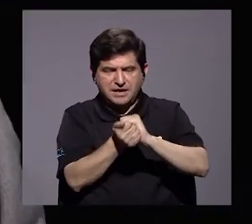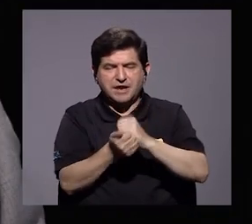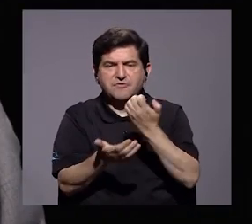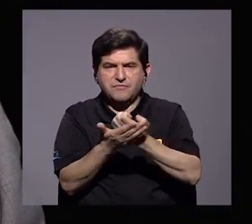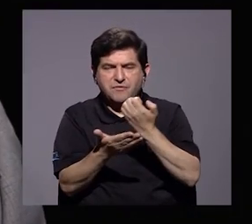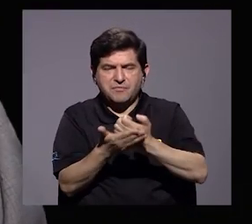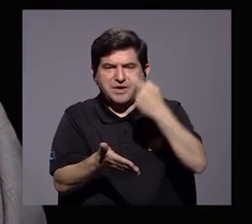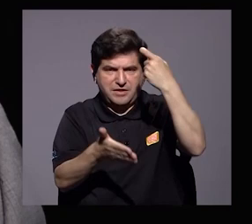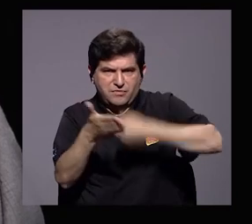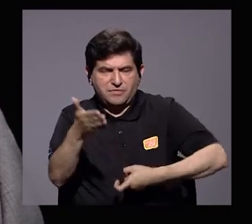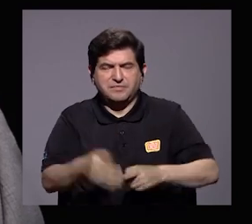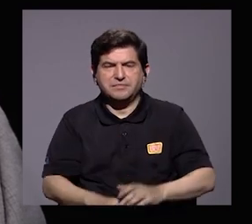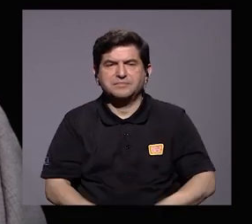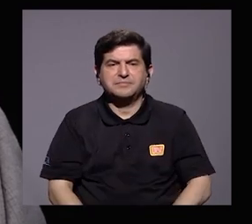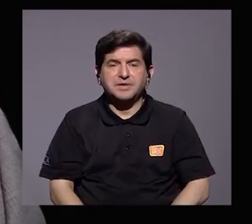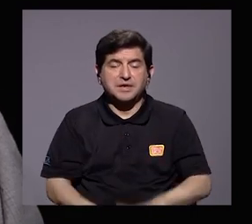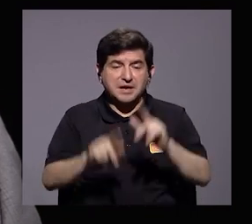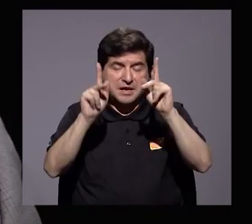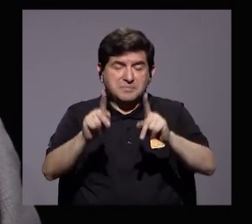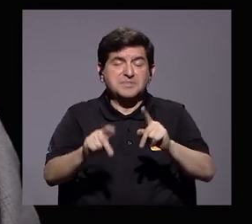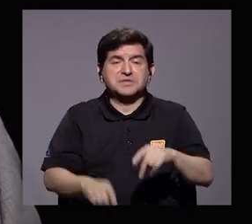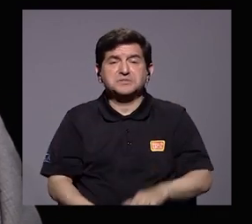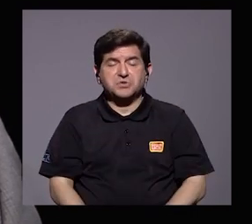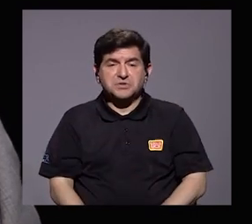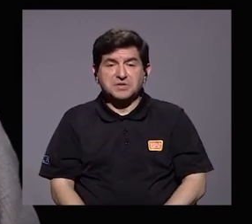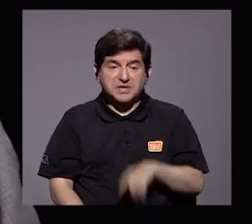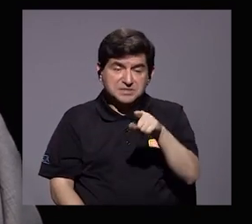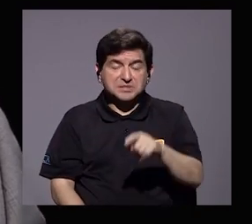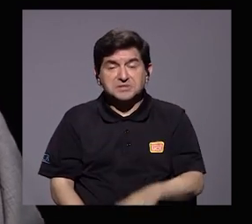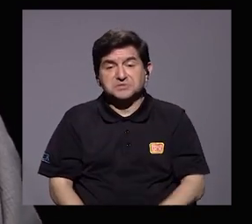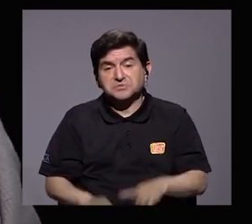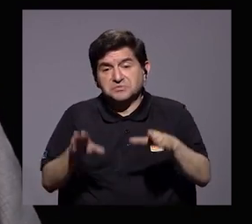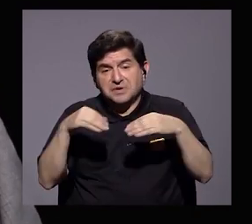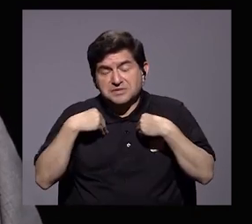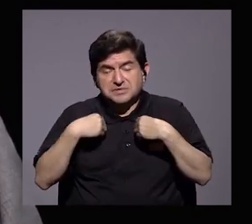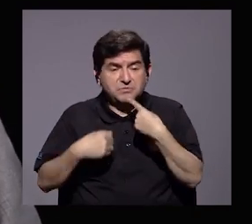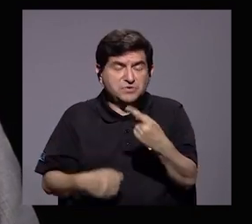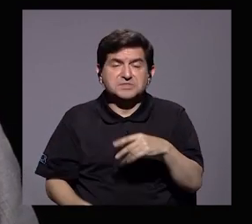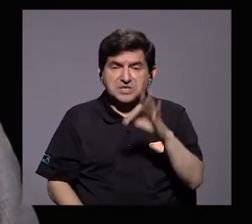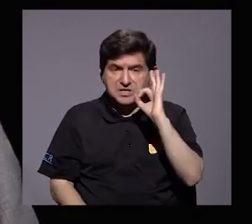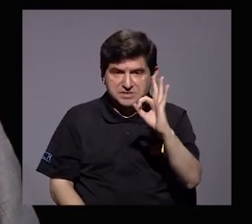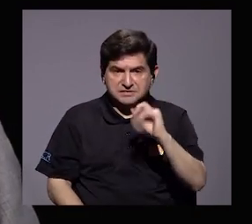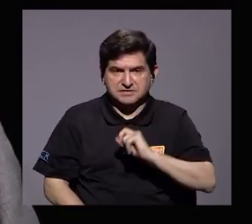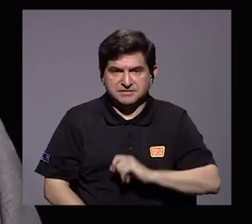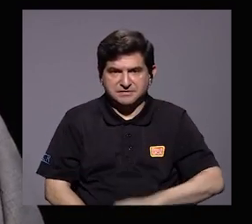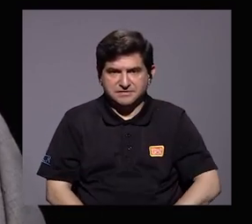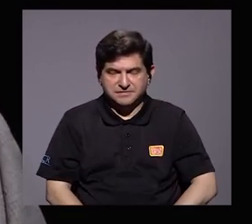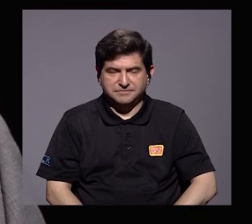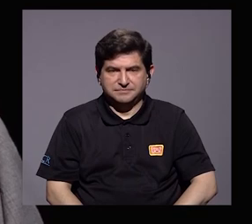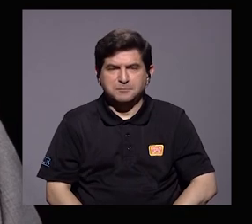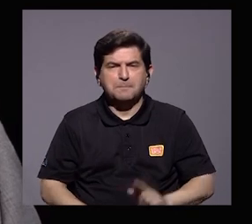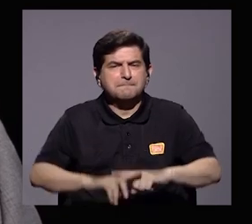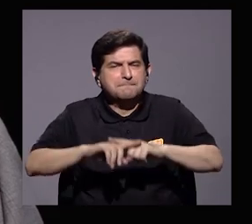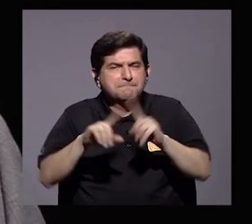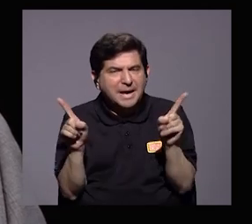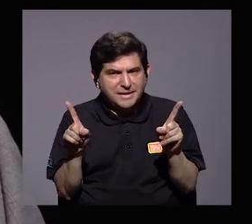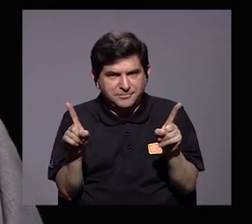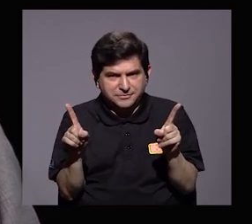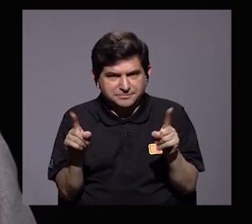que al menos mucha gente le reconoce y que ahora usted mismo ha dicho que está bien la reforma en ese sentido pero